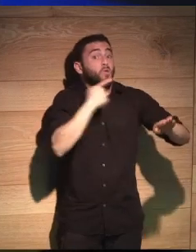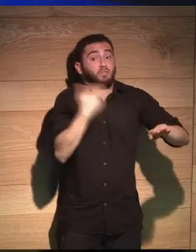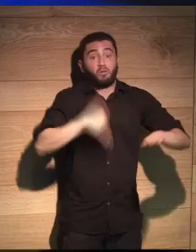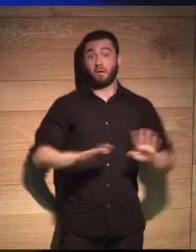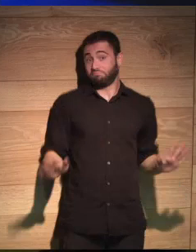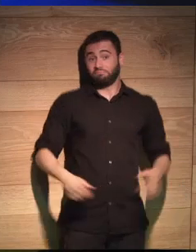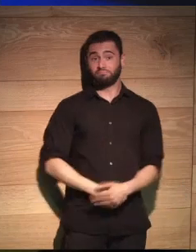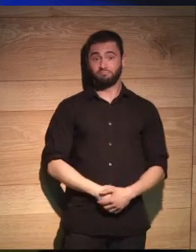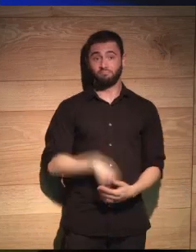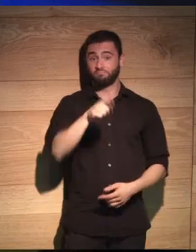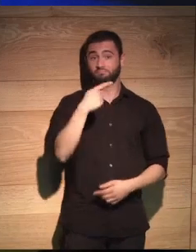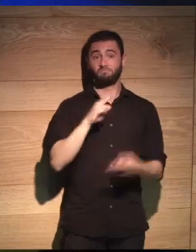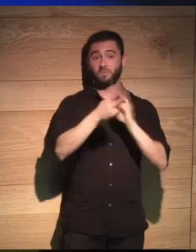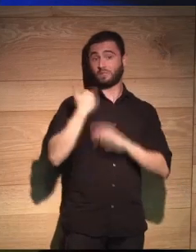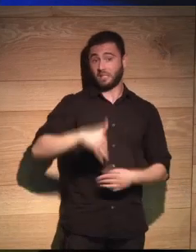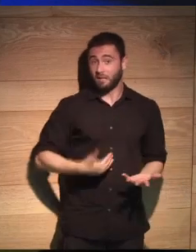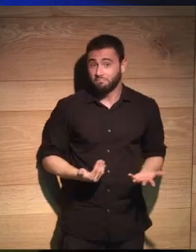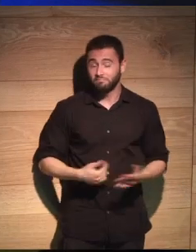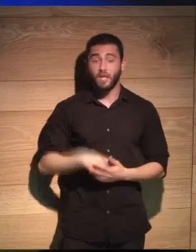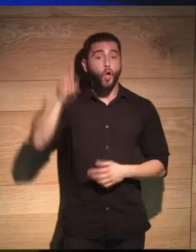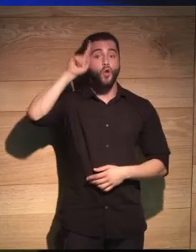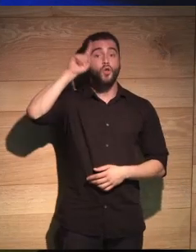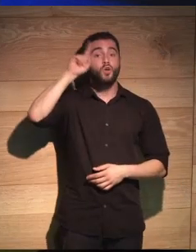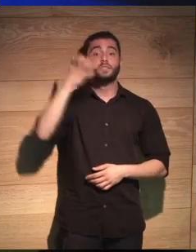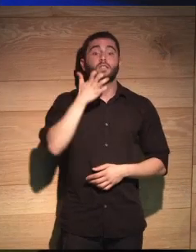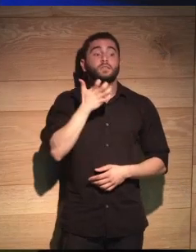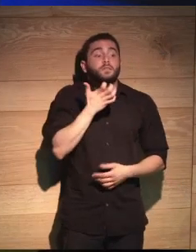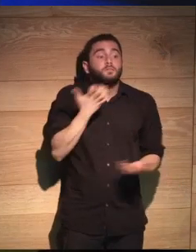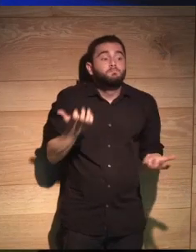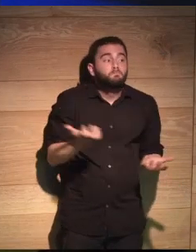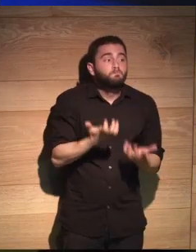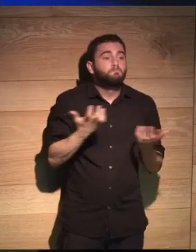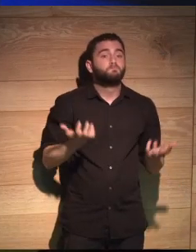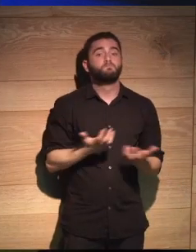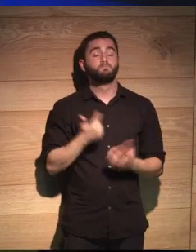Ya, en lo que ha dicho, no sé si hay, yo no le veo